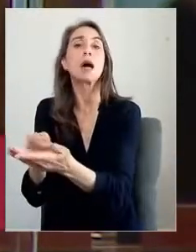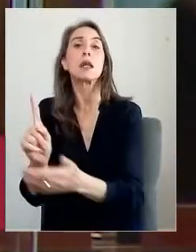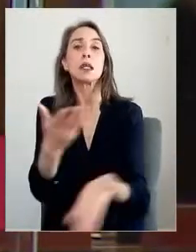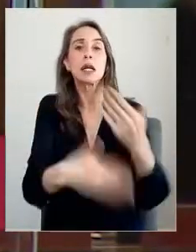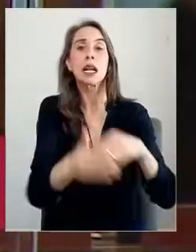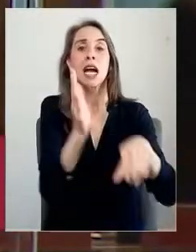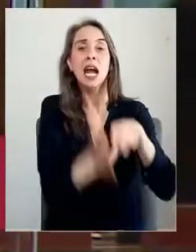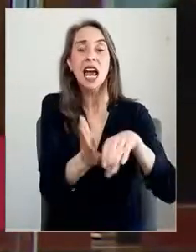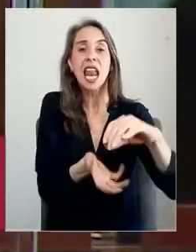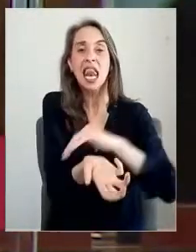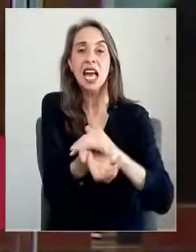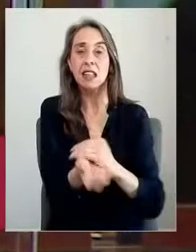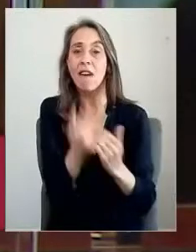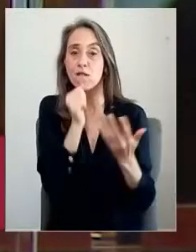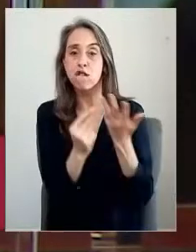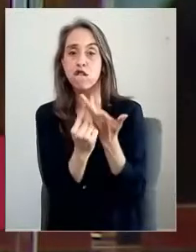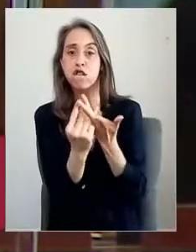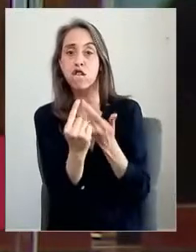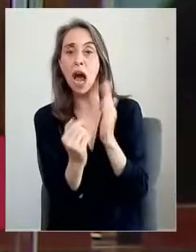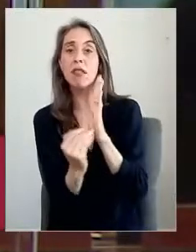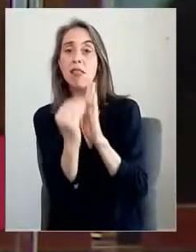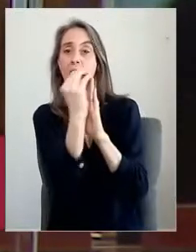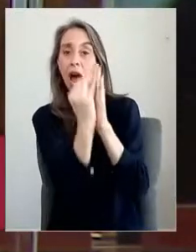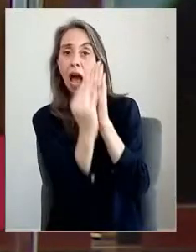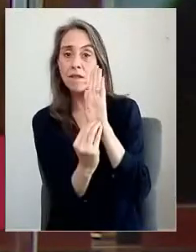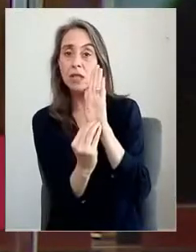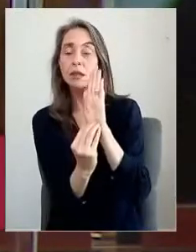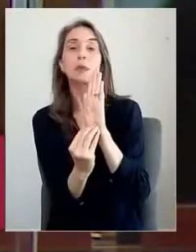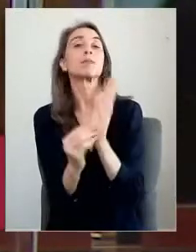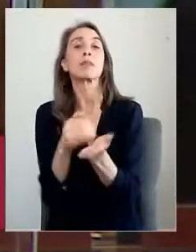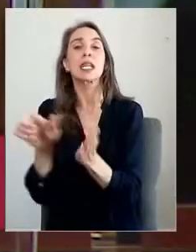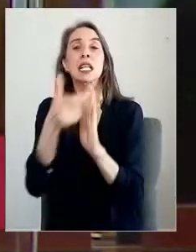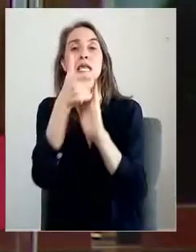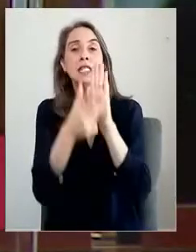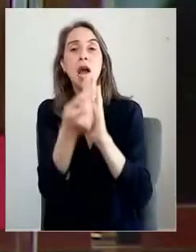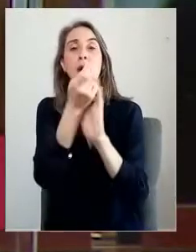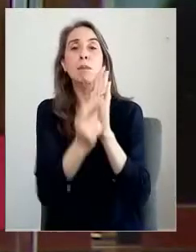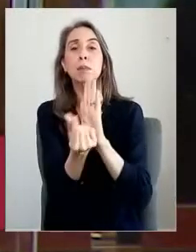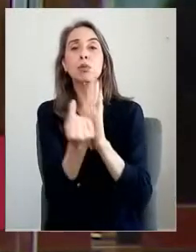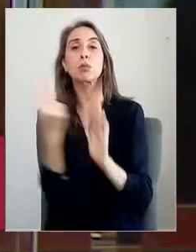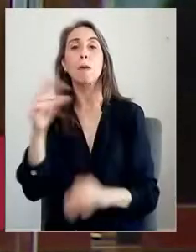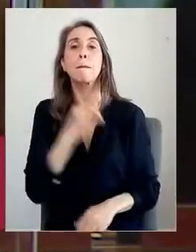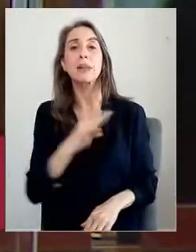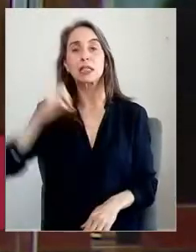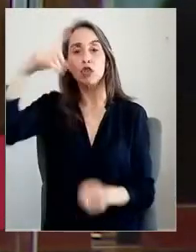avanzar. Yo voy a rechazar de nuevo la partida de energía porque necesitamos y exijo que se